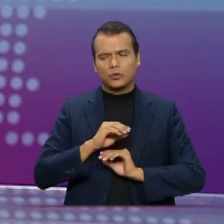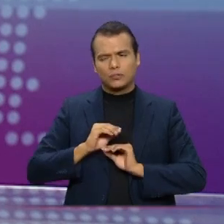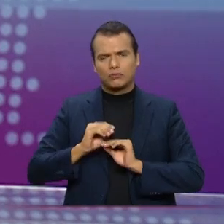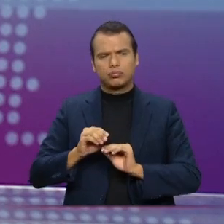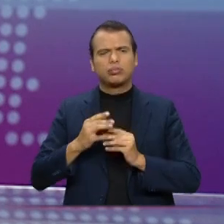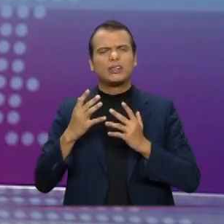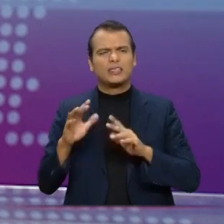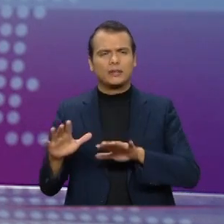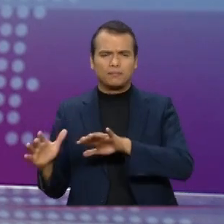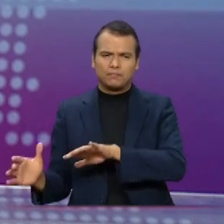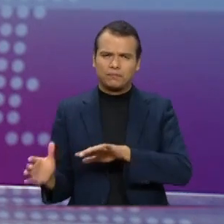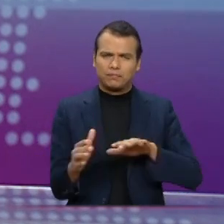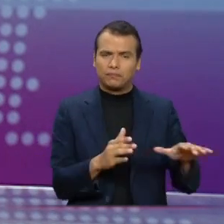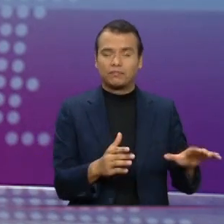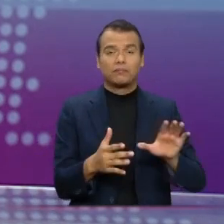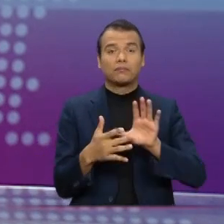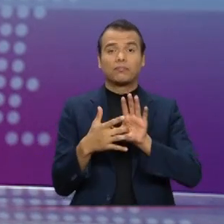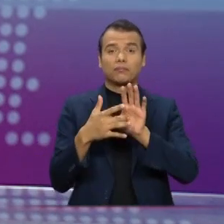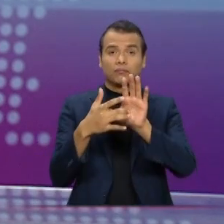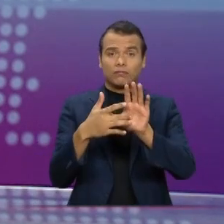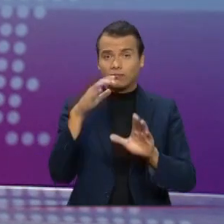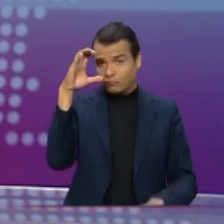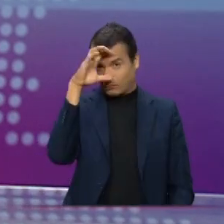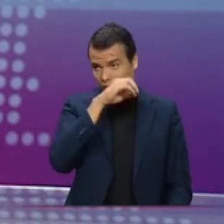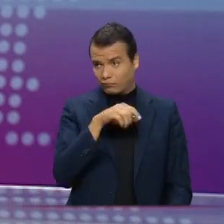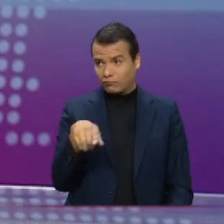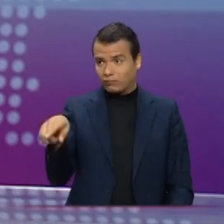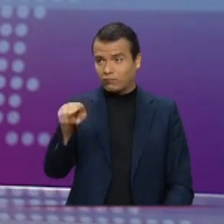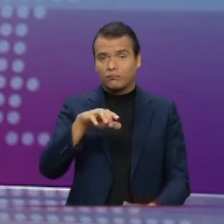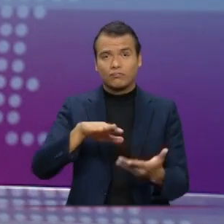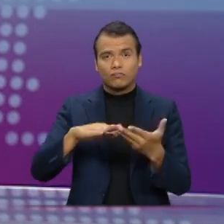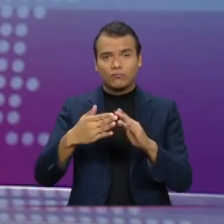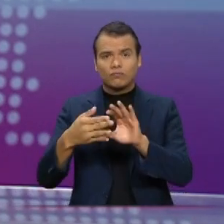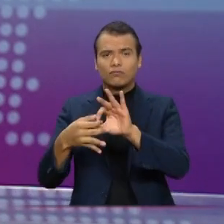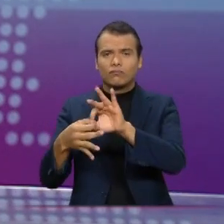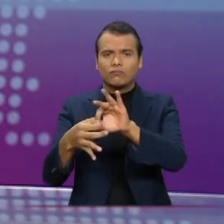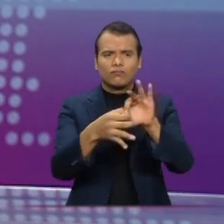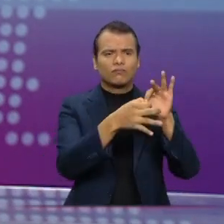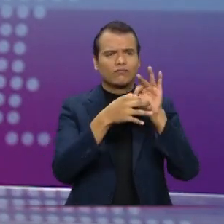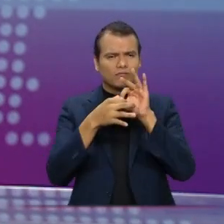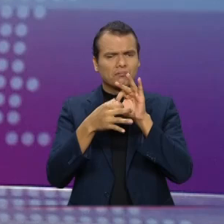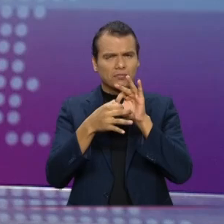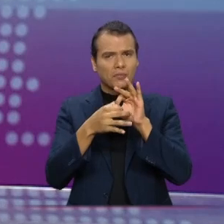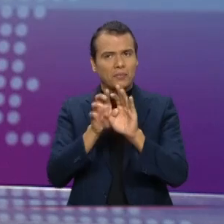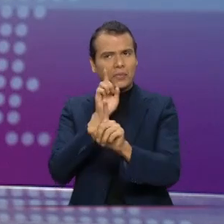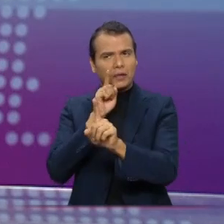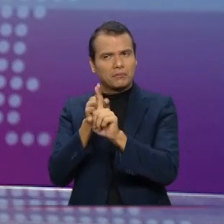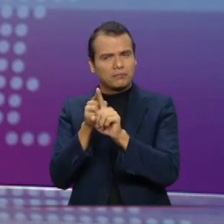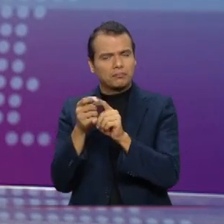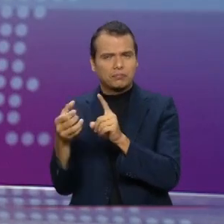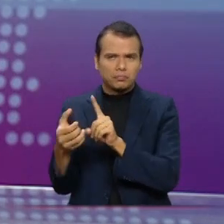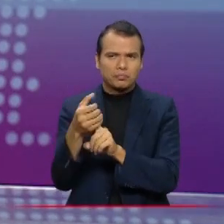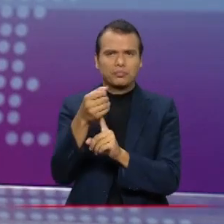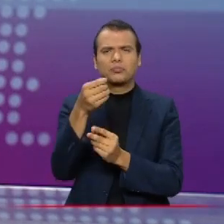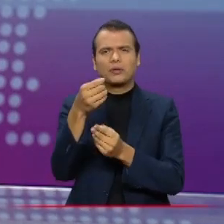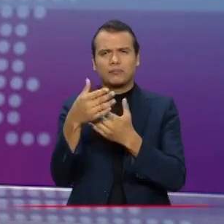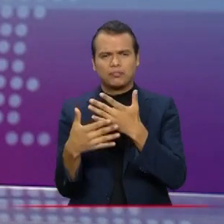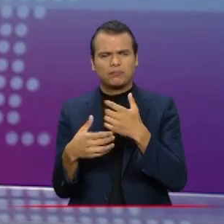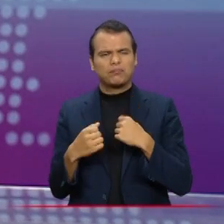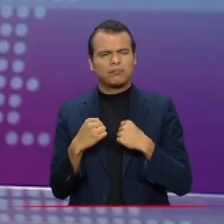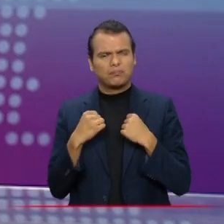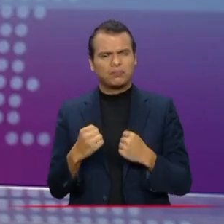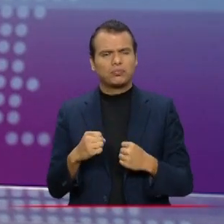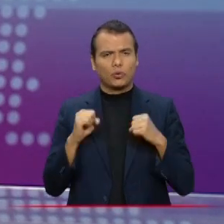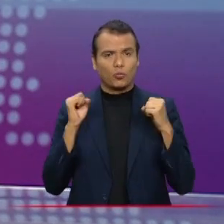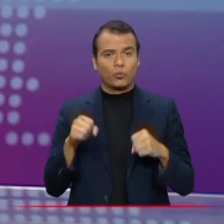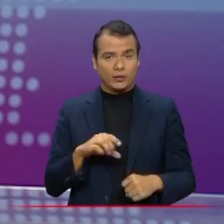el siguiente es un claro ejemplo de que cuando la comunidad trabaja en equipo se pueden conseguir grandes resultados en Cali un